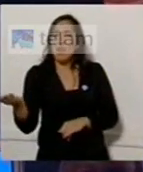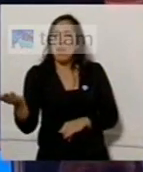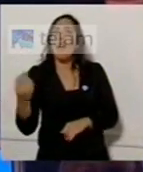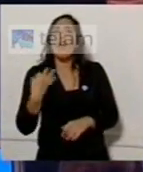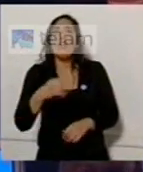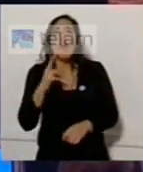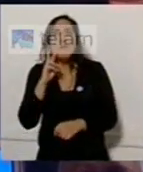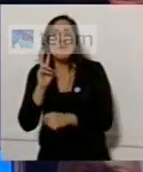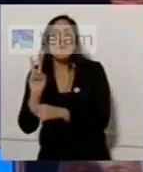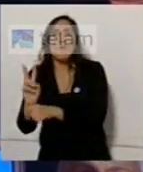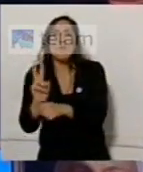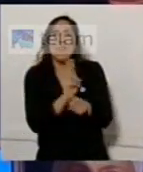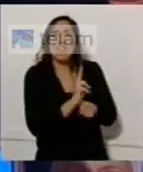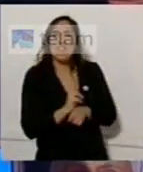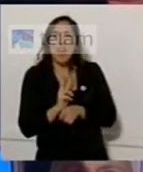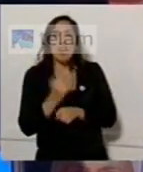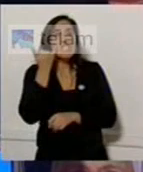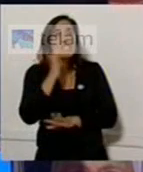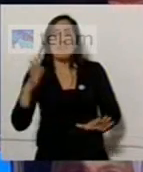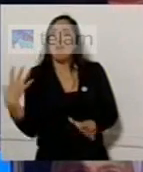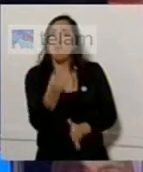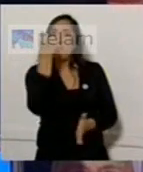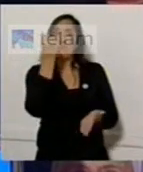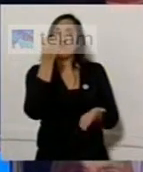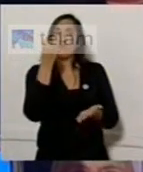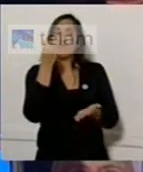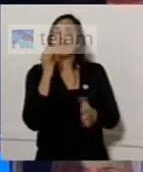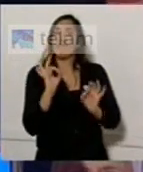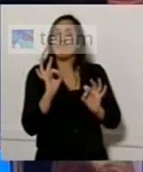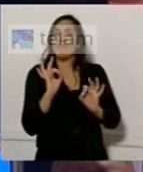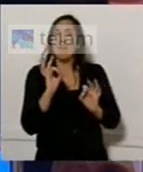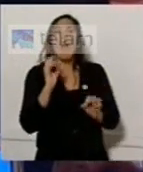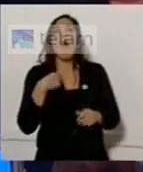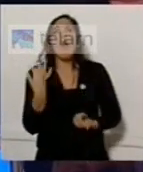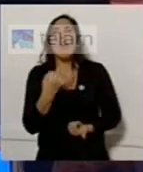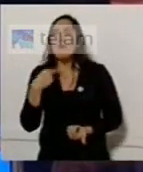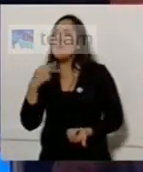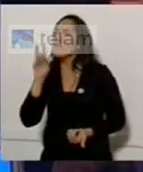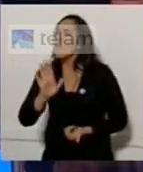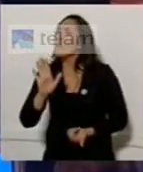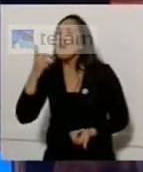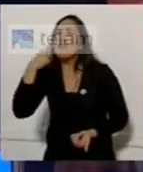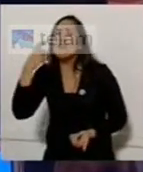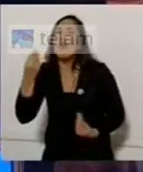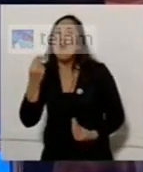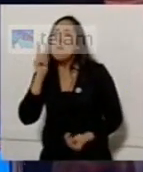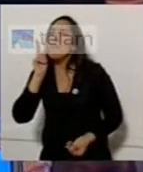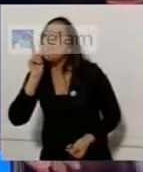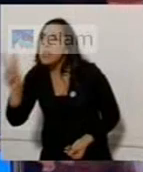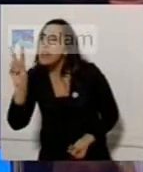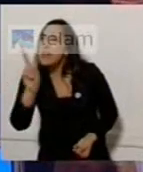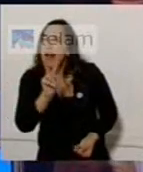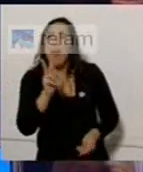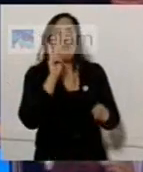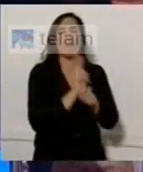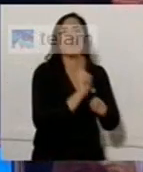cuidar esa conquista, mirar para cuidar. Y yo convoco a todos los argentinos,